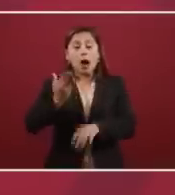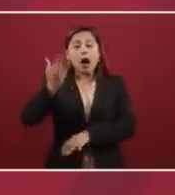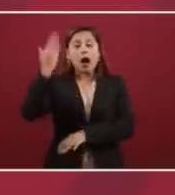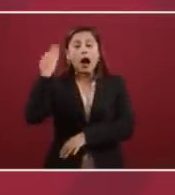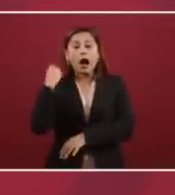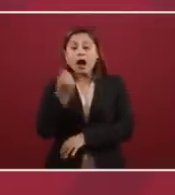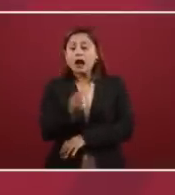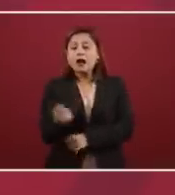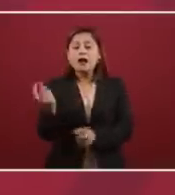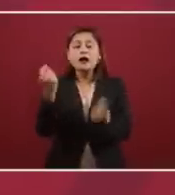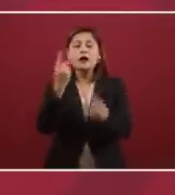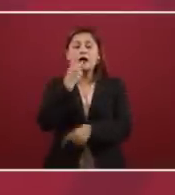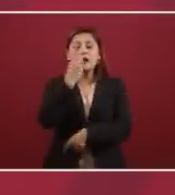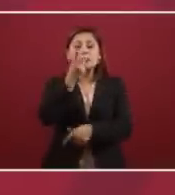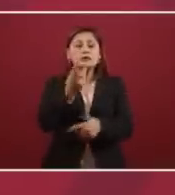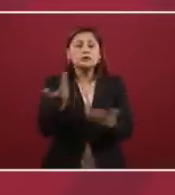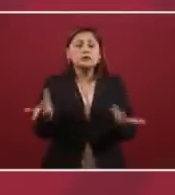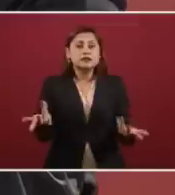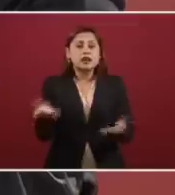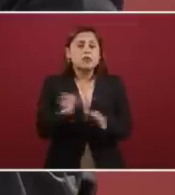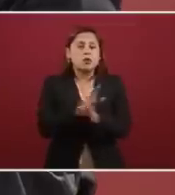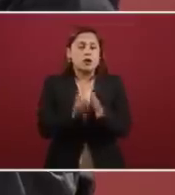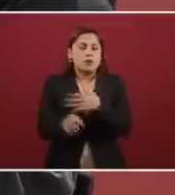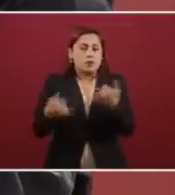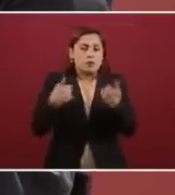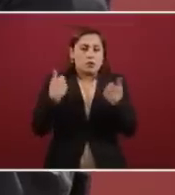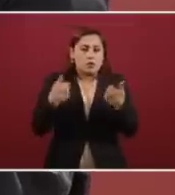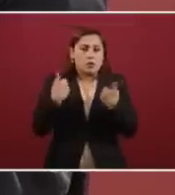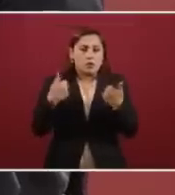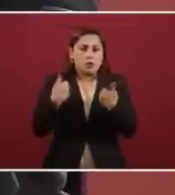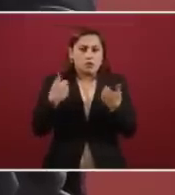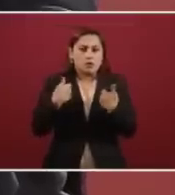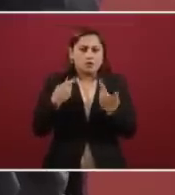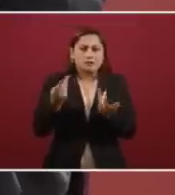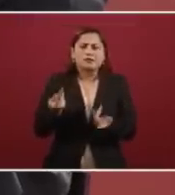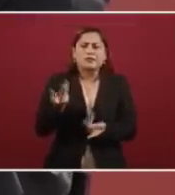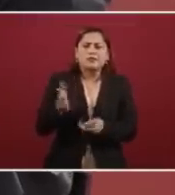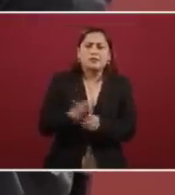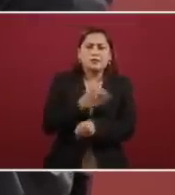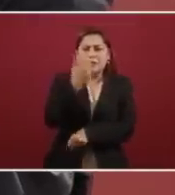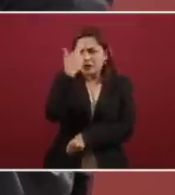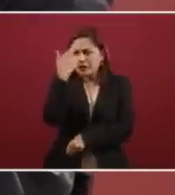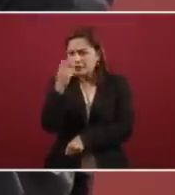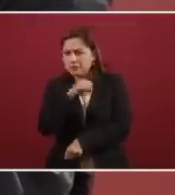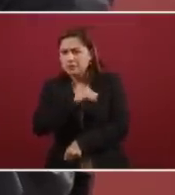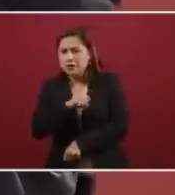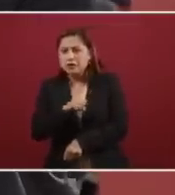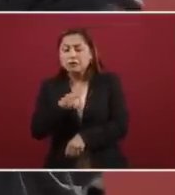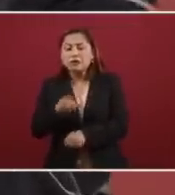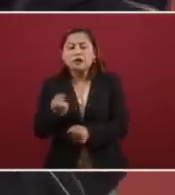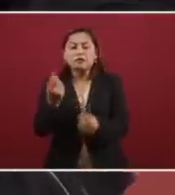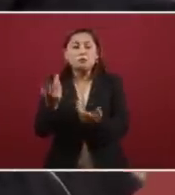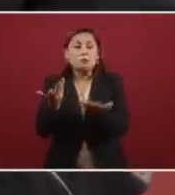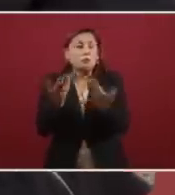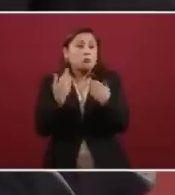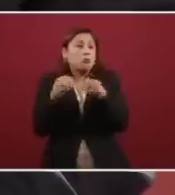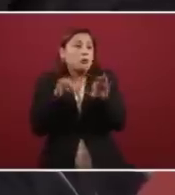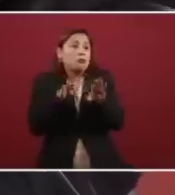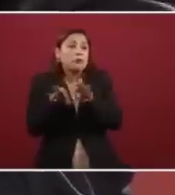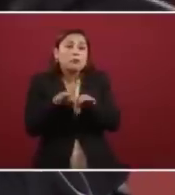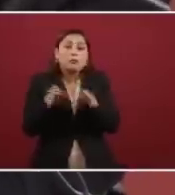posibilidades sobre todo el caso los jóvenes de tener un trabajo de tener posibilidad de